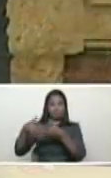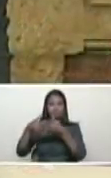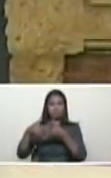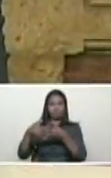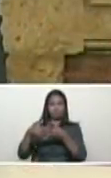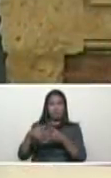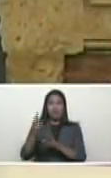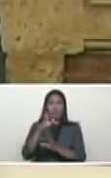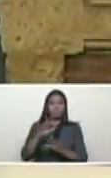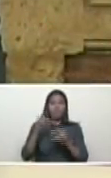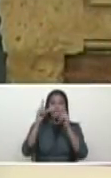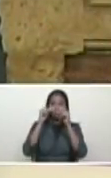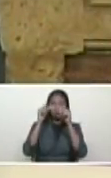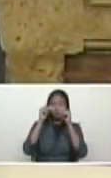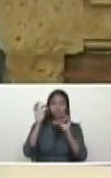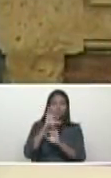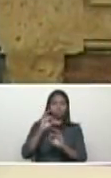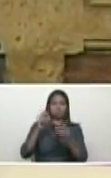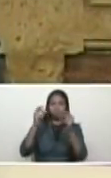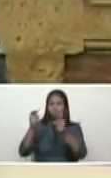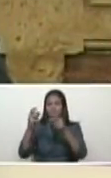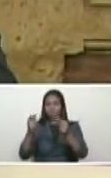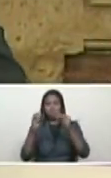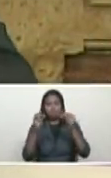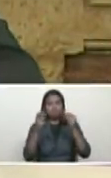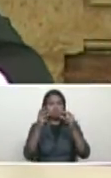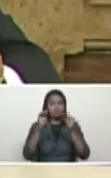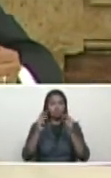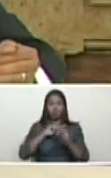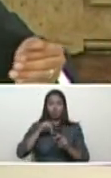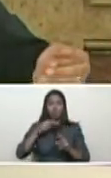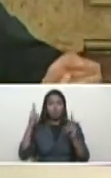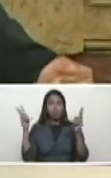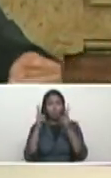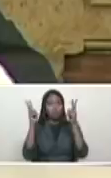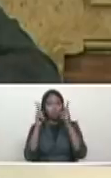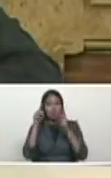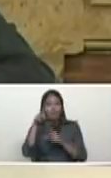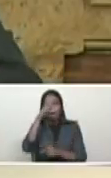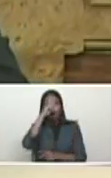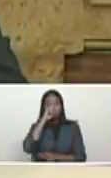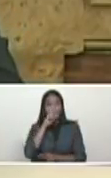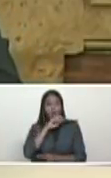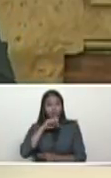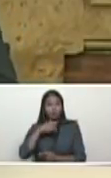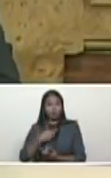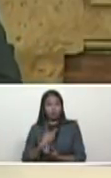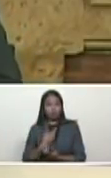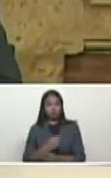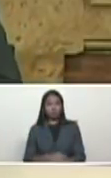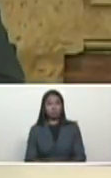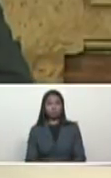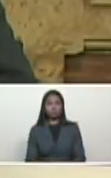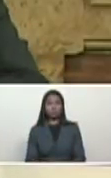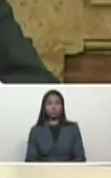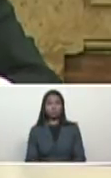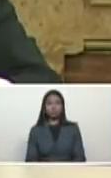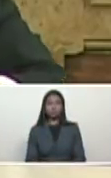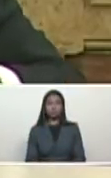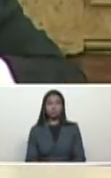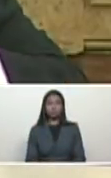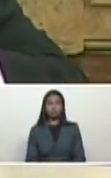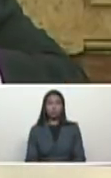duerma en los laureles los laureles de las victorias que hemos obtenido este año los